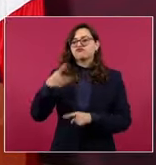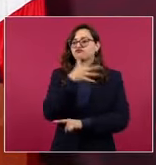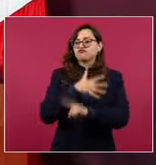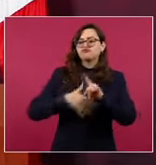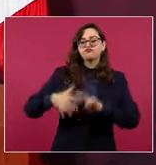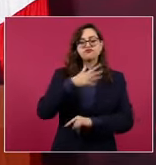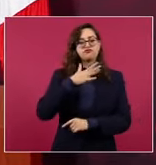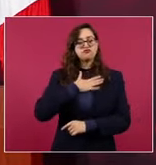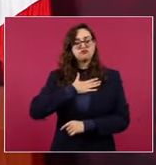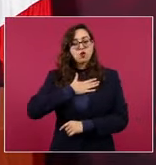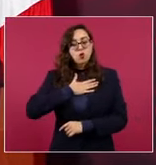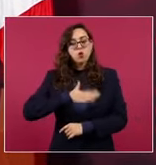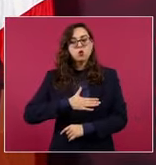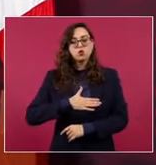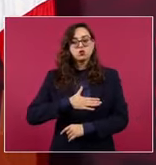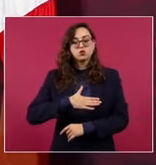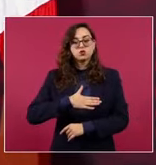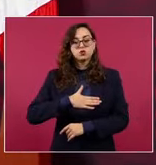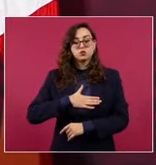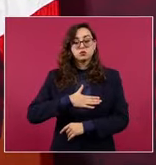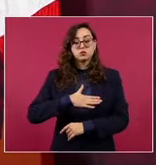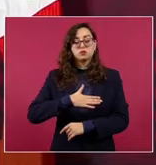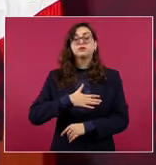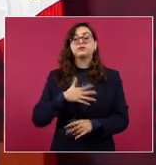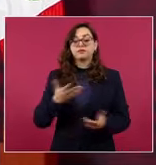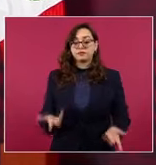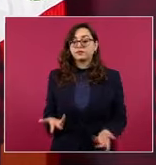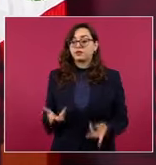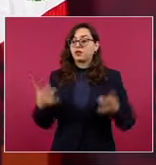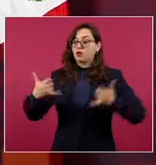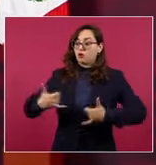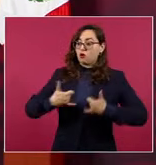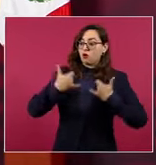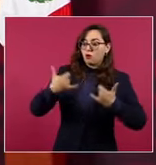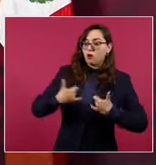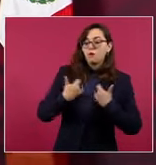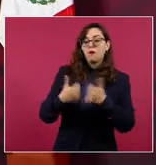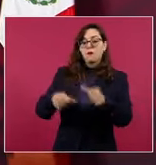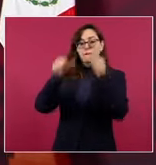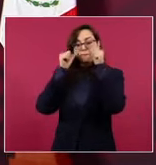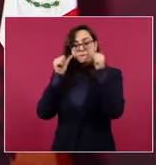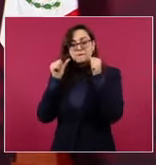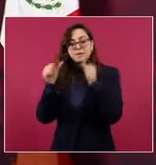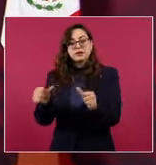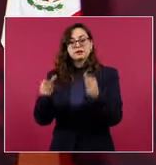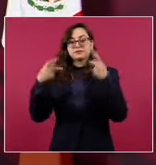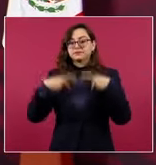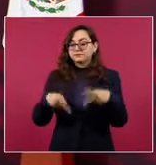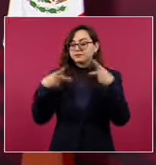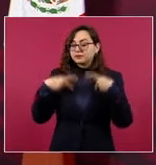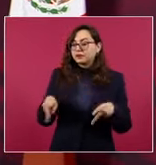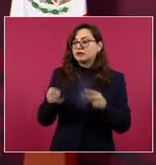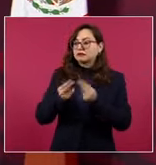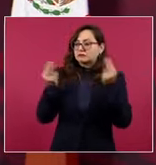Atender a los jóvenes, atender a la gente que más lo